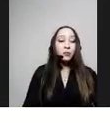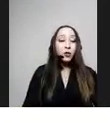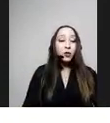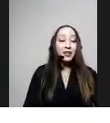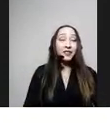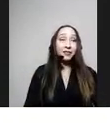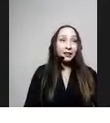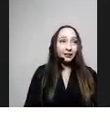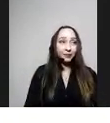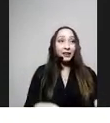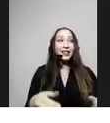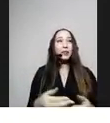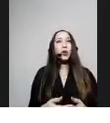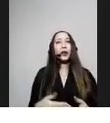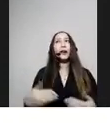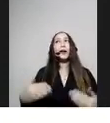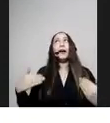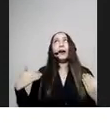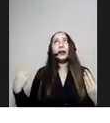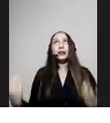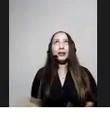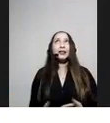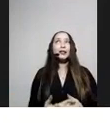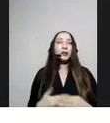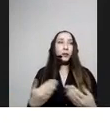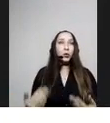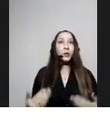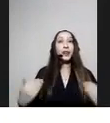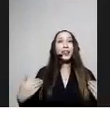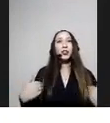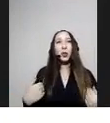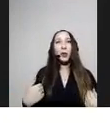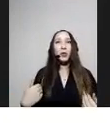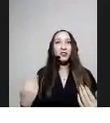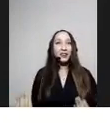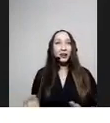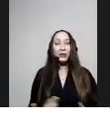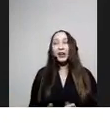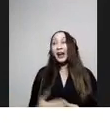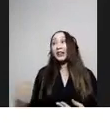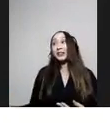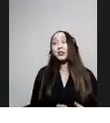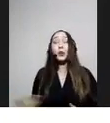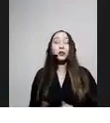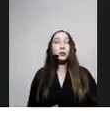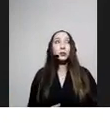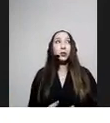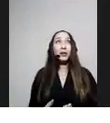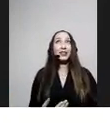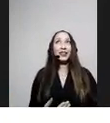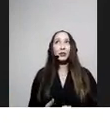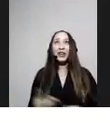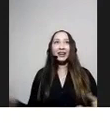él busca defenderse. Digamos que el estrés se produce para que nosotros podamos defendernos. Antes, cuando